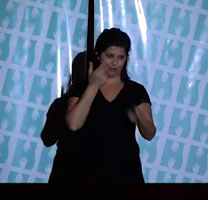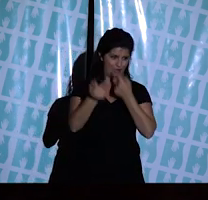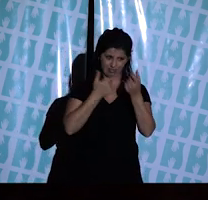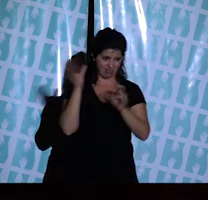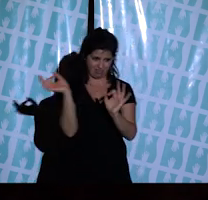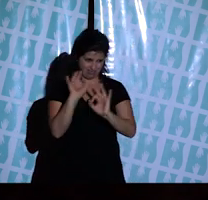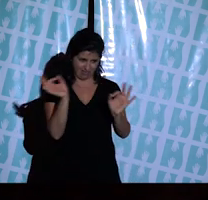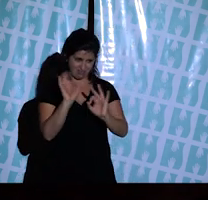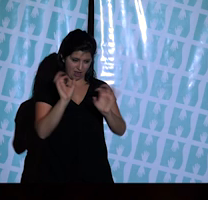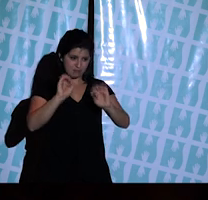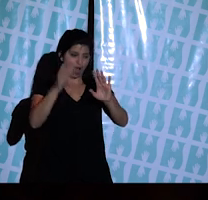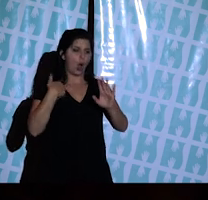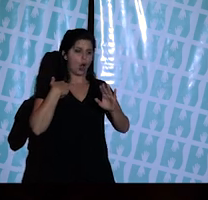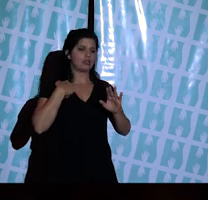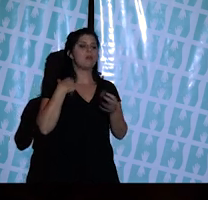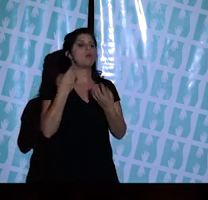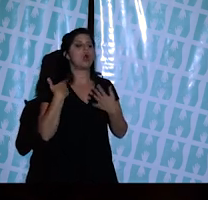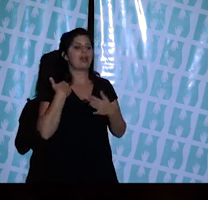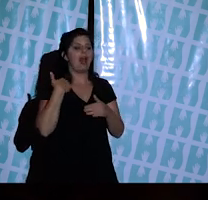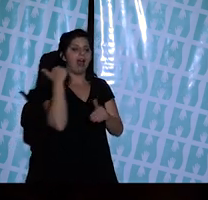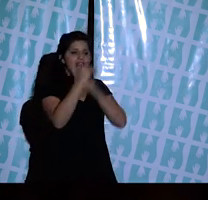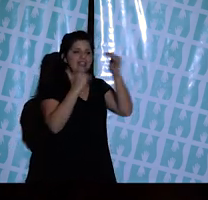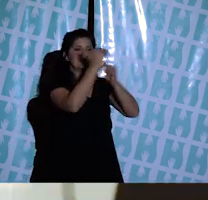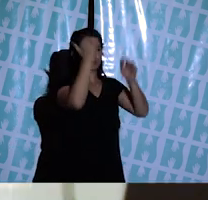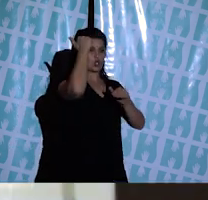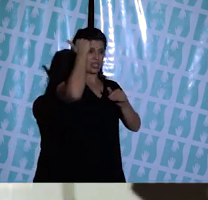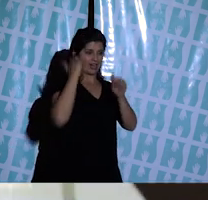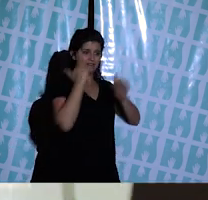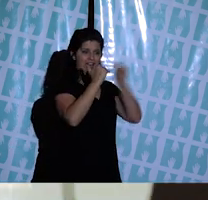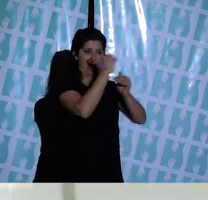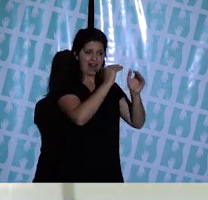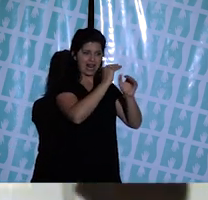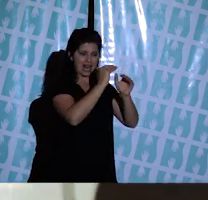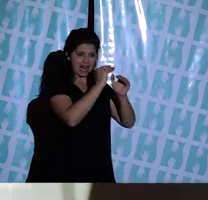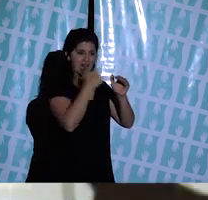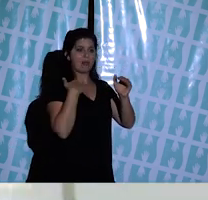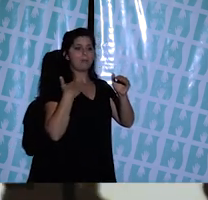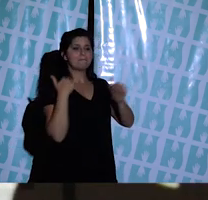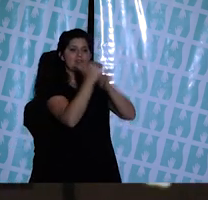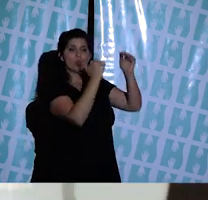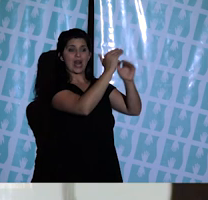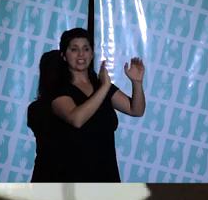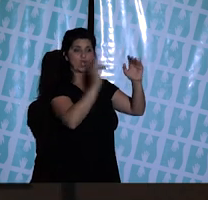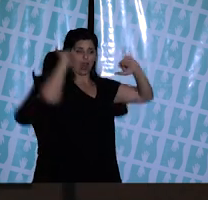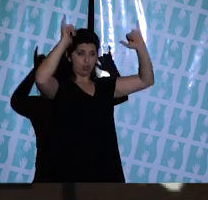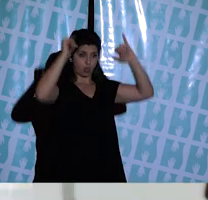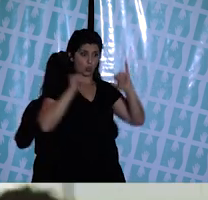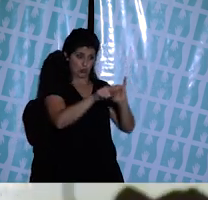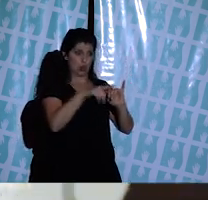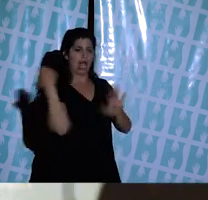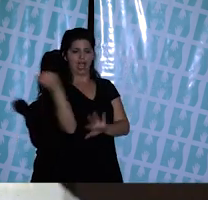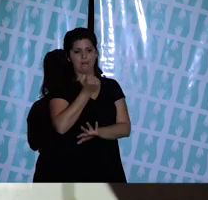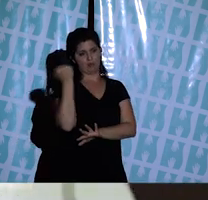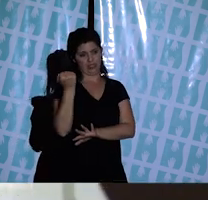largo. ¿Cómo influye en la maduración cerebral, el cerebro maduro de